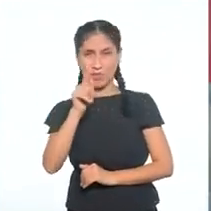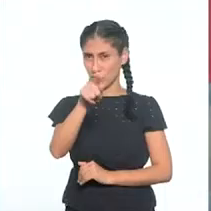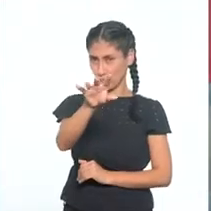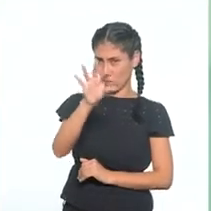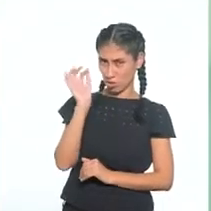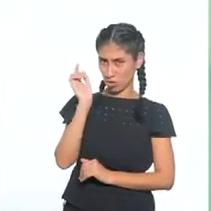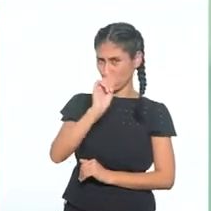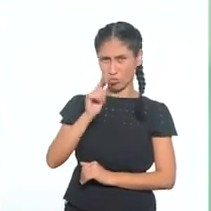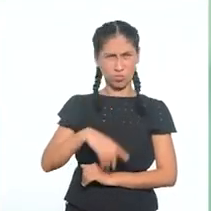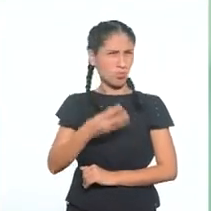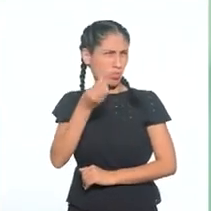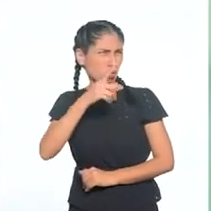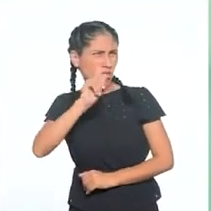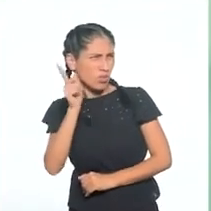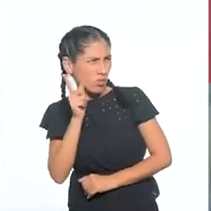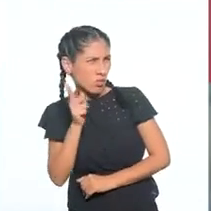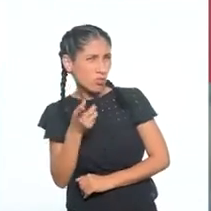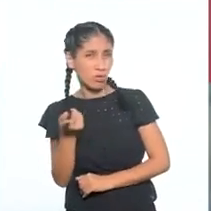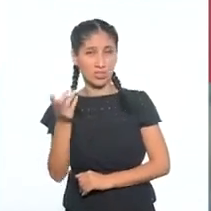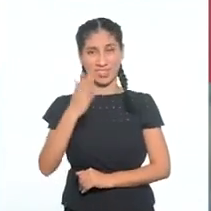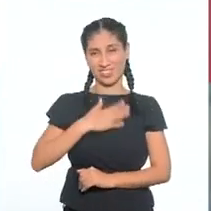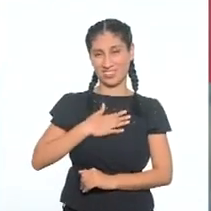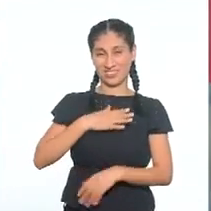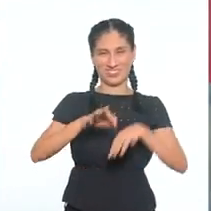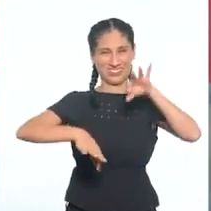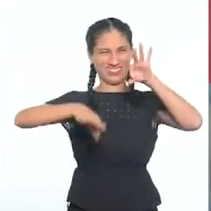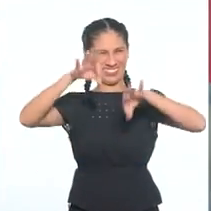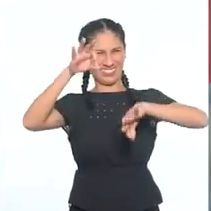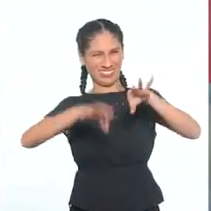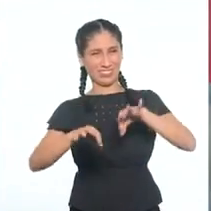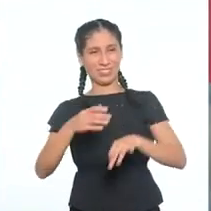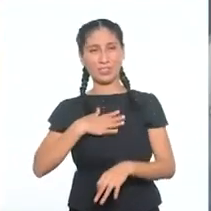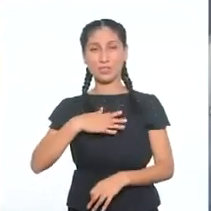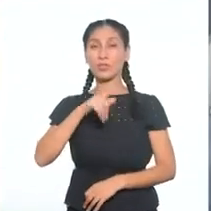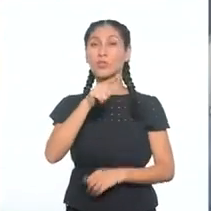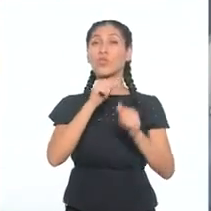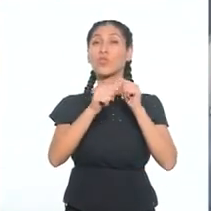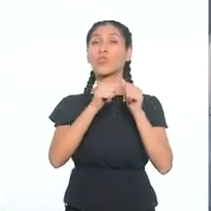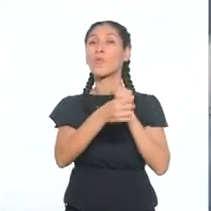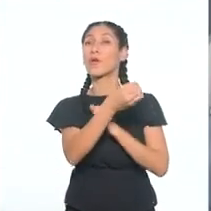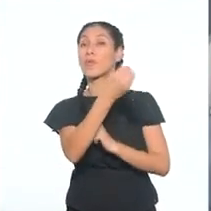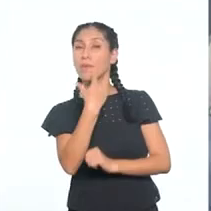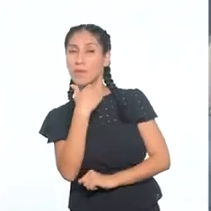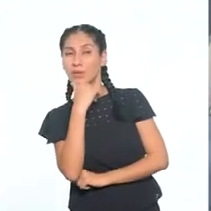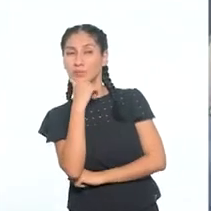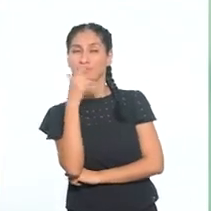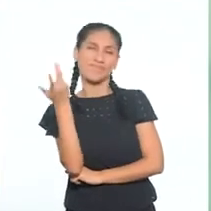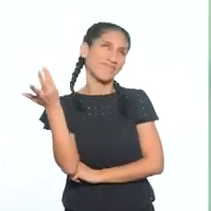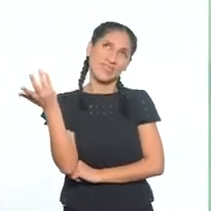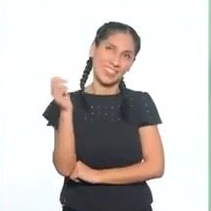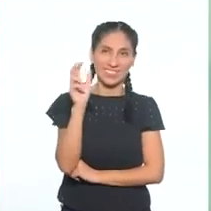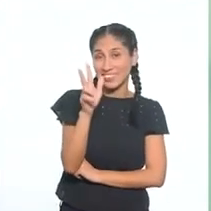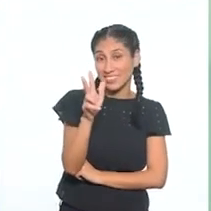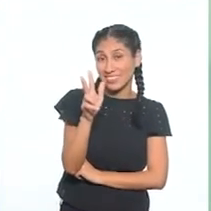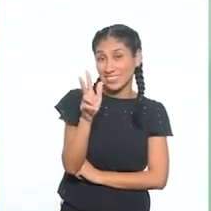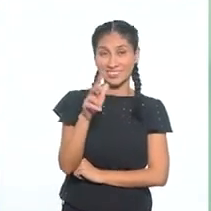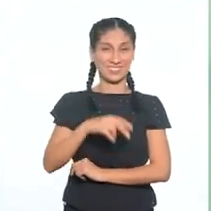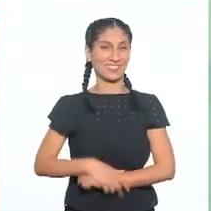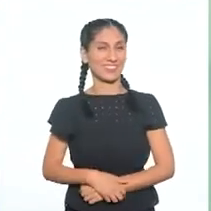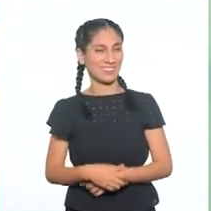quien llamar porque no porque es mi juego selecciona un número y a